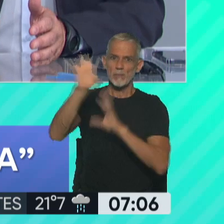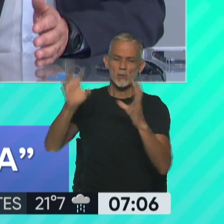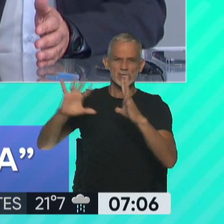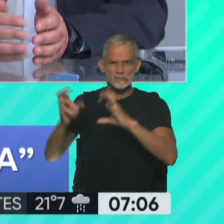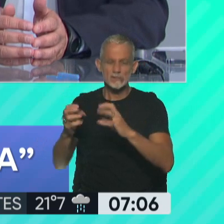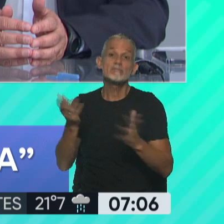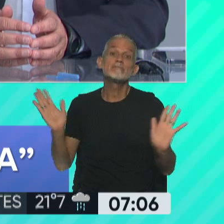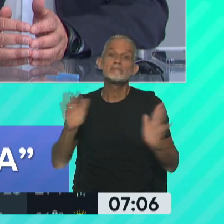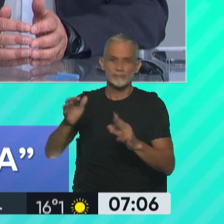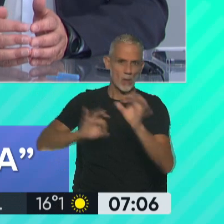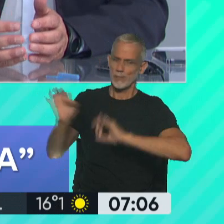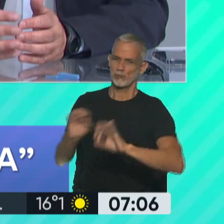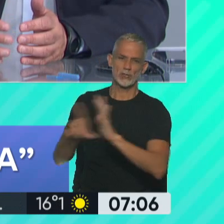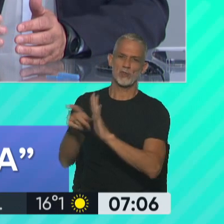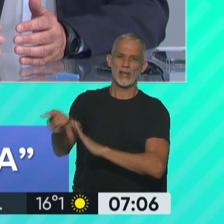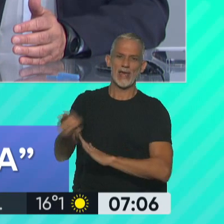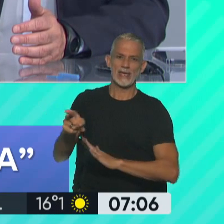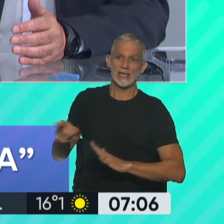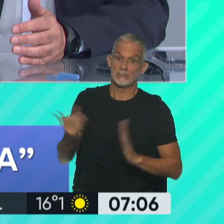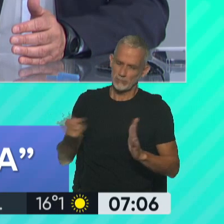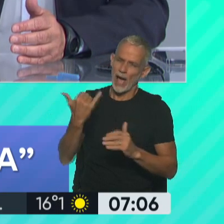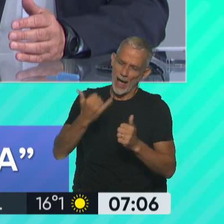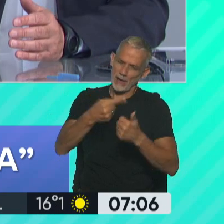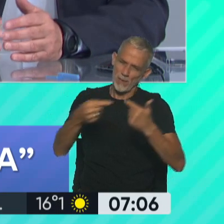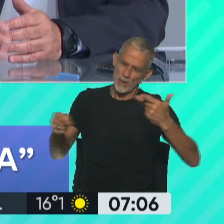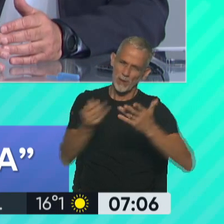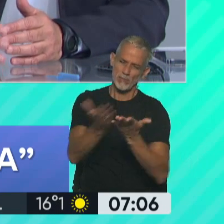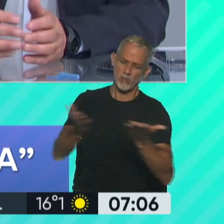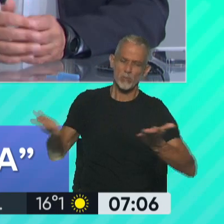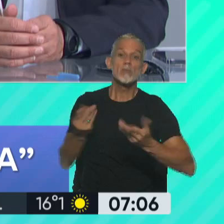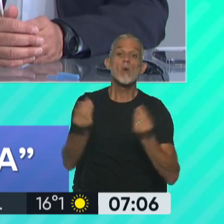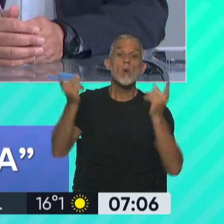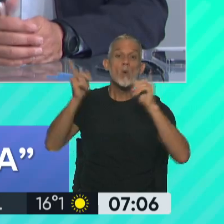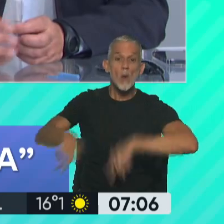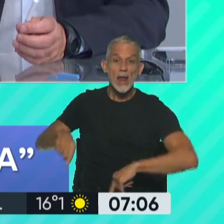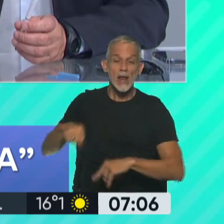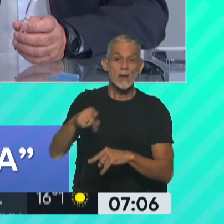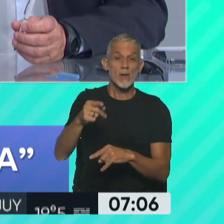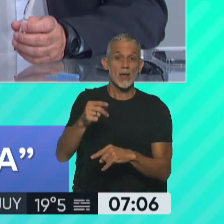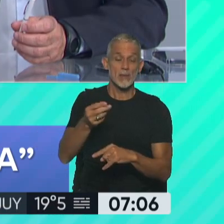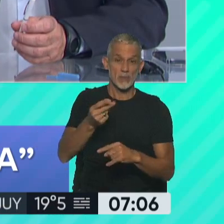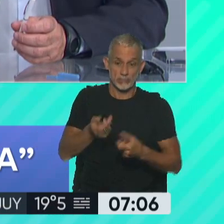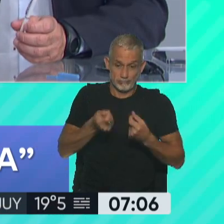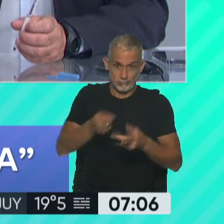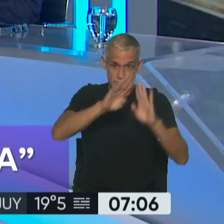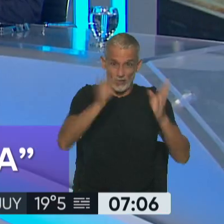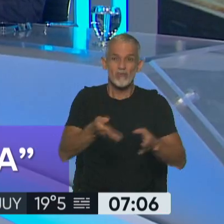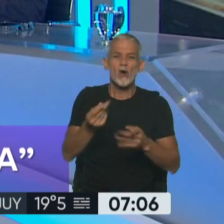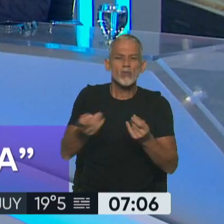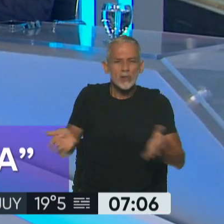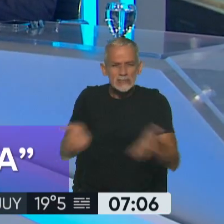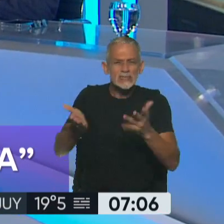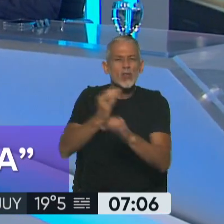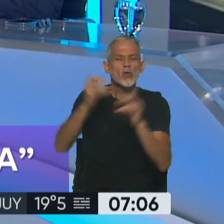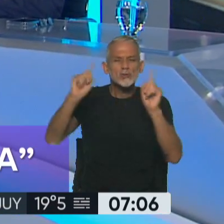Por ejemplo, el proyecto de ley, que hay varios, respecto a reponer el incentivo docente. Sí. Bueno, hay